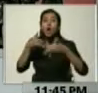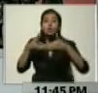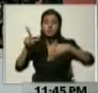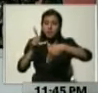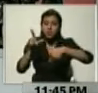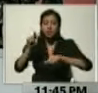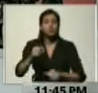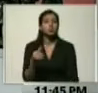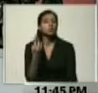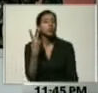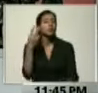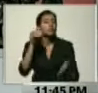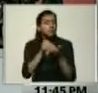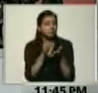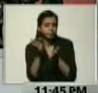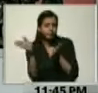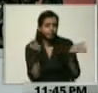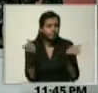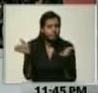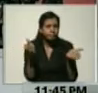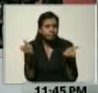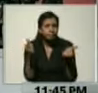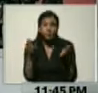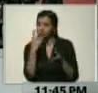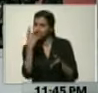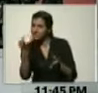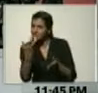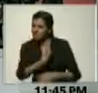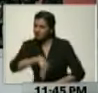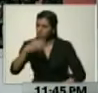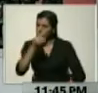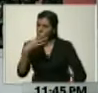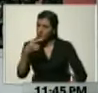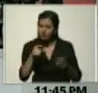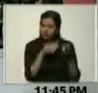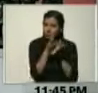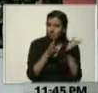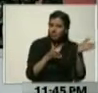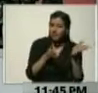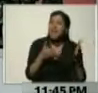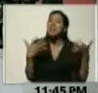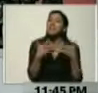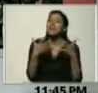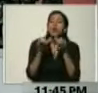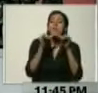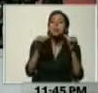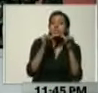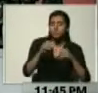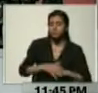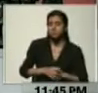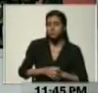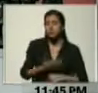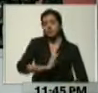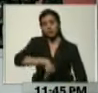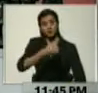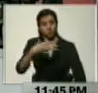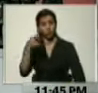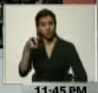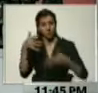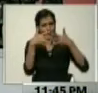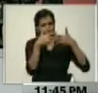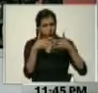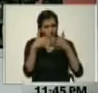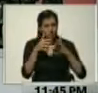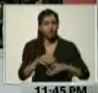hacia Latinoamérica por dos flancos. El diplomático, visita de Obama, y el conspirativo, guerras no convencionales. El presidente de los Estados Unidos de Norteamérica, Barack Hussein